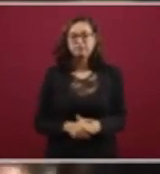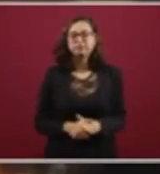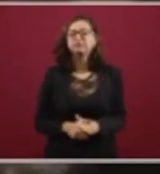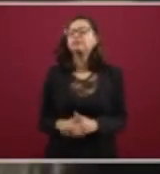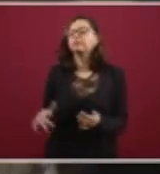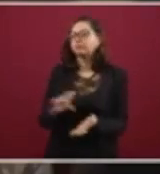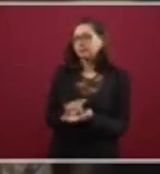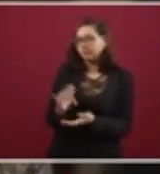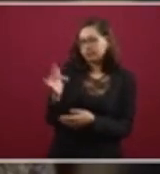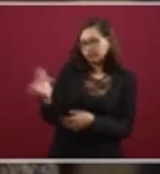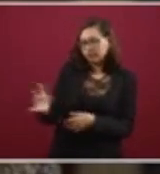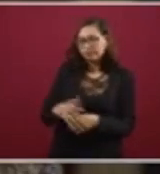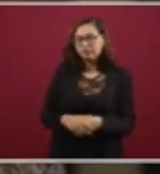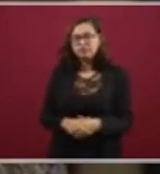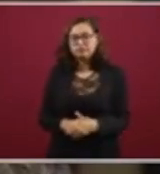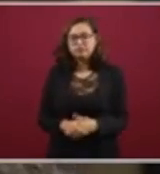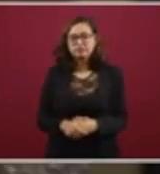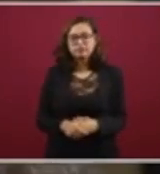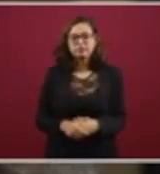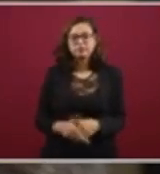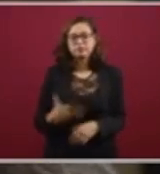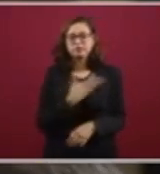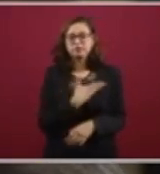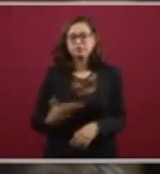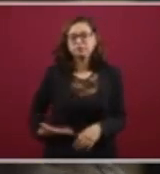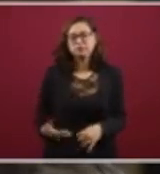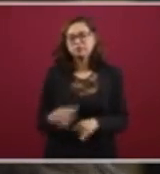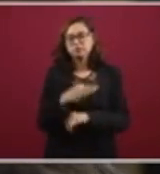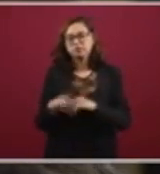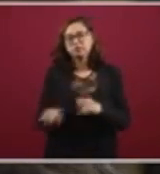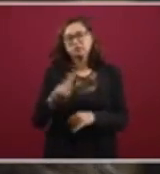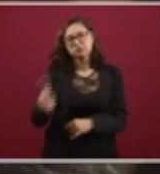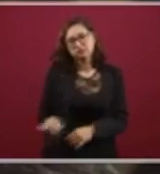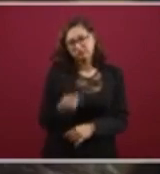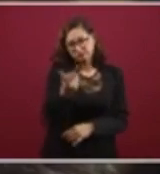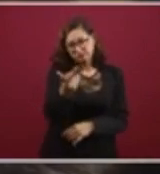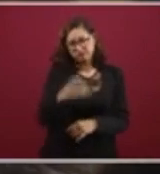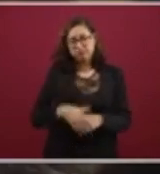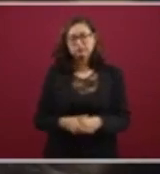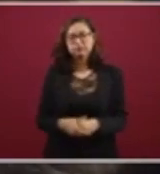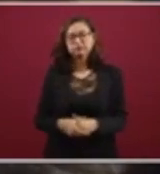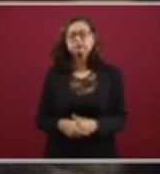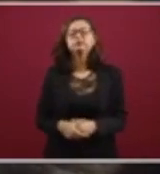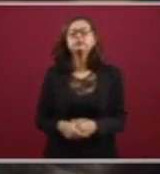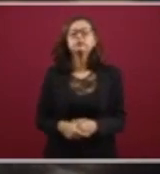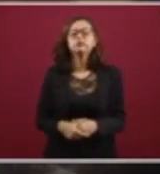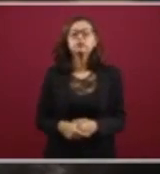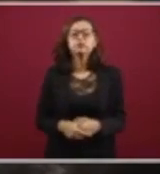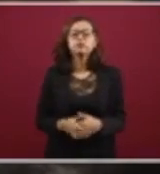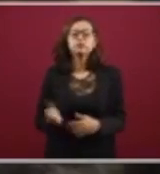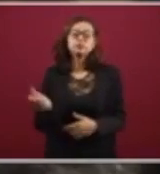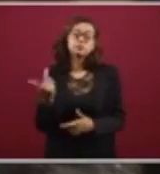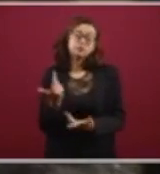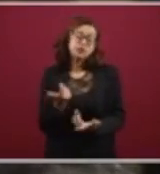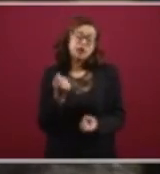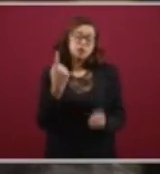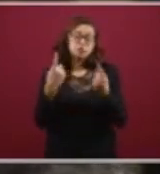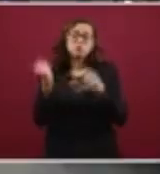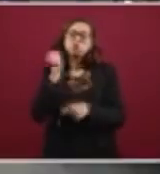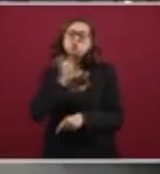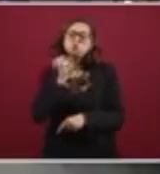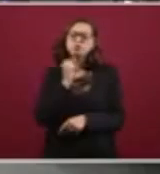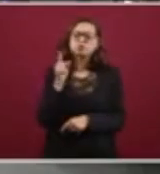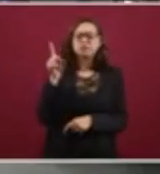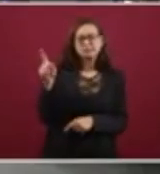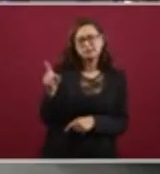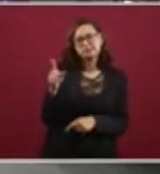amable, señor presidente. Nada más por último para usted. Hay algunos senadores, bueno, el presidente de la Comisión de Agricultura, el senador